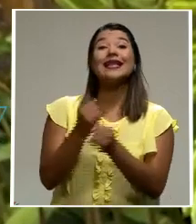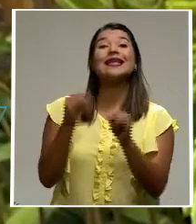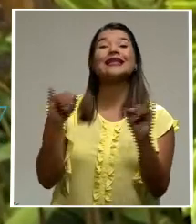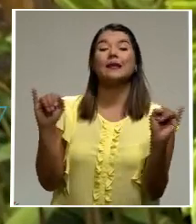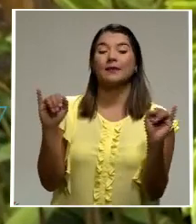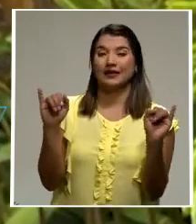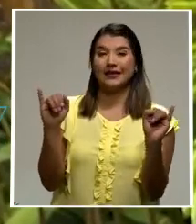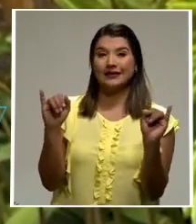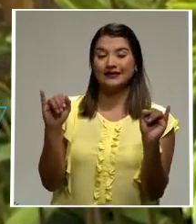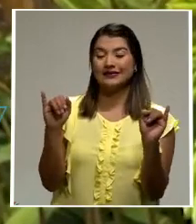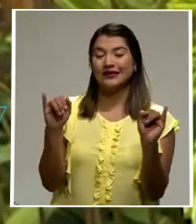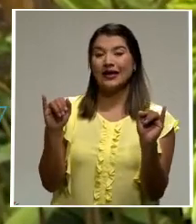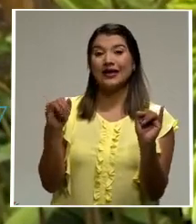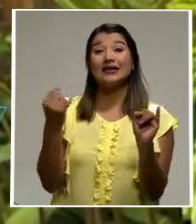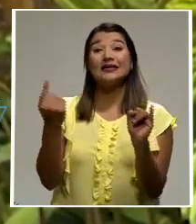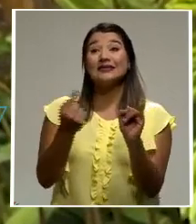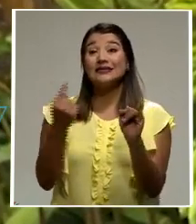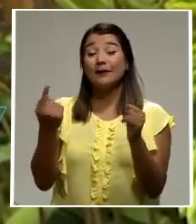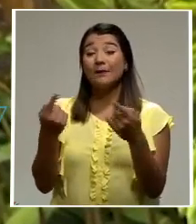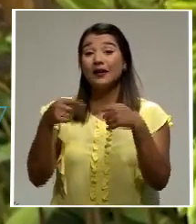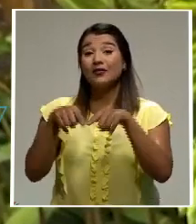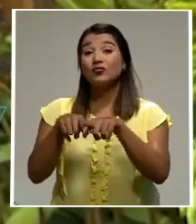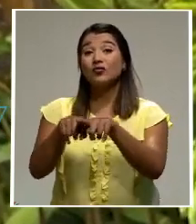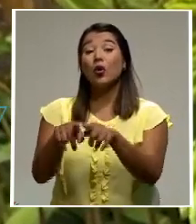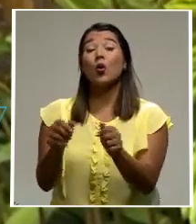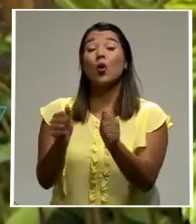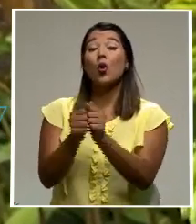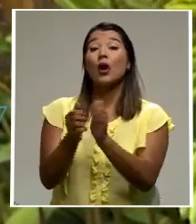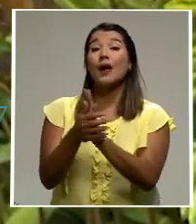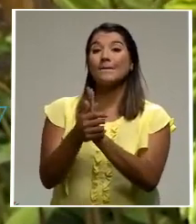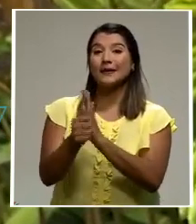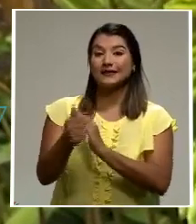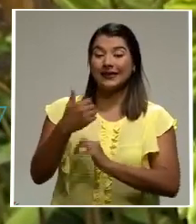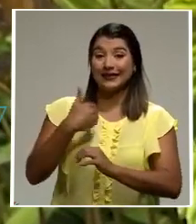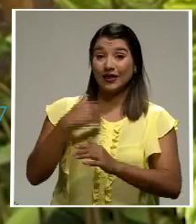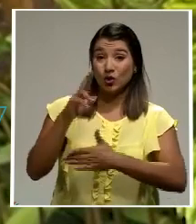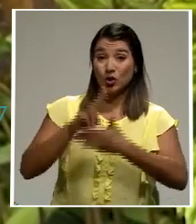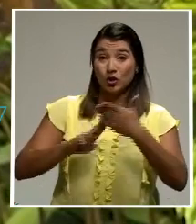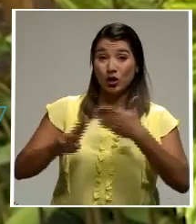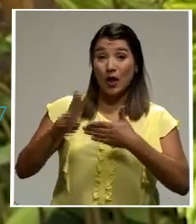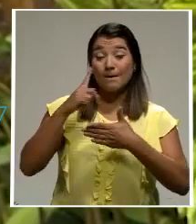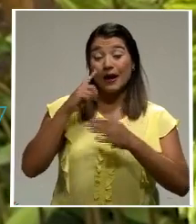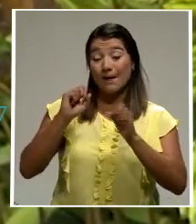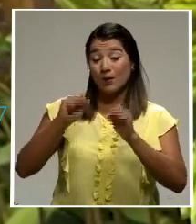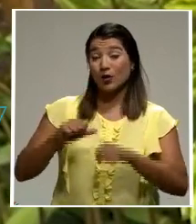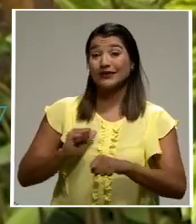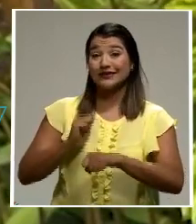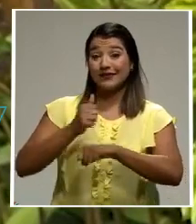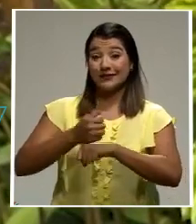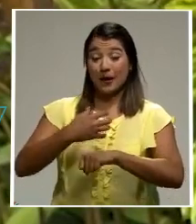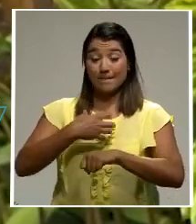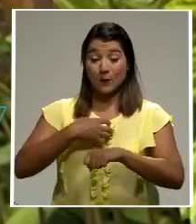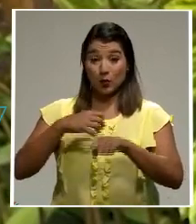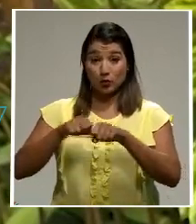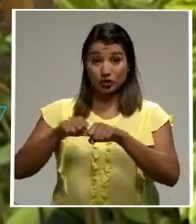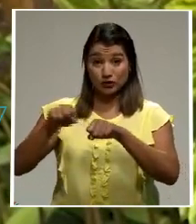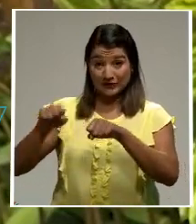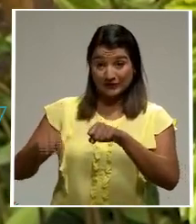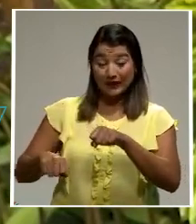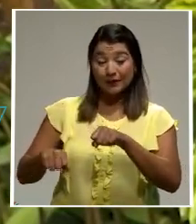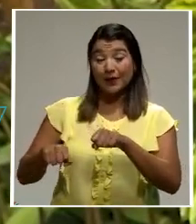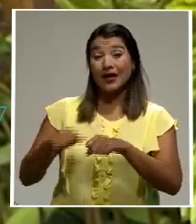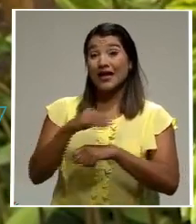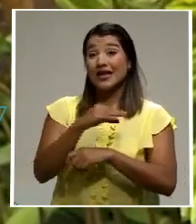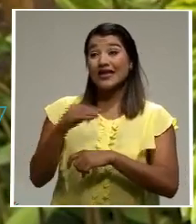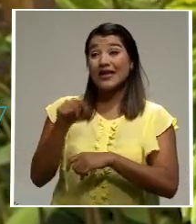o va de la mano de esa capacidad que tiene la universidad de establecer un régimen estatutario propio, y en el régimen estatutario propio